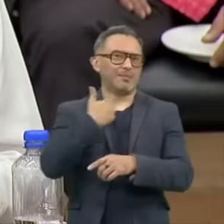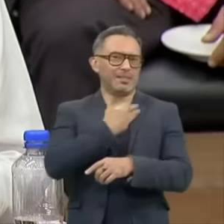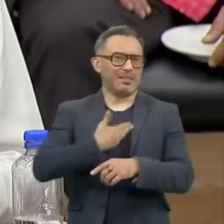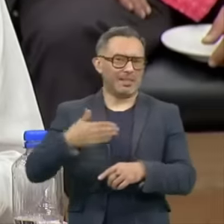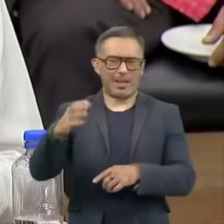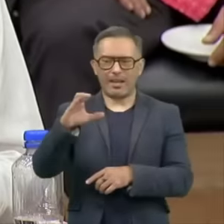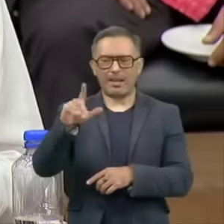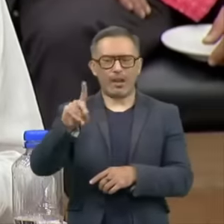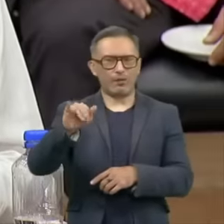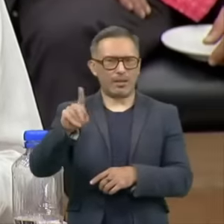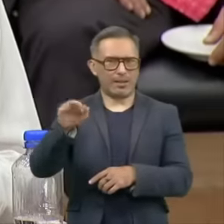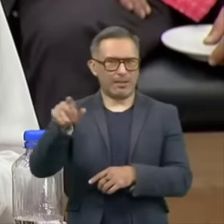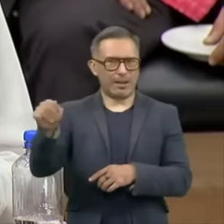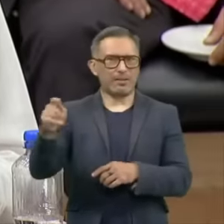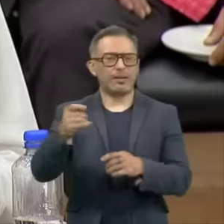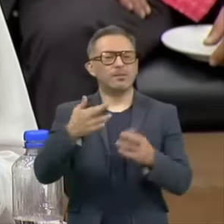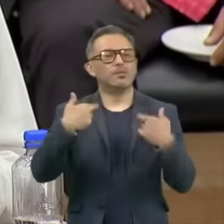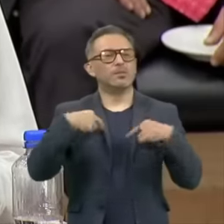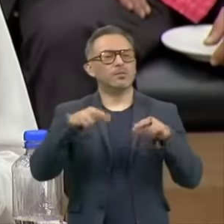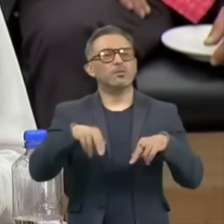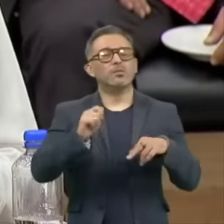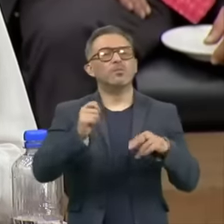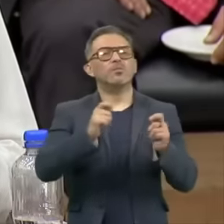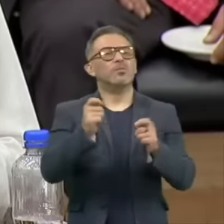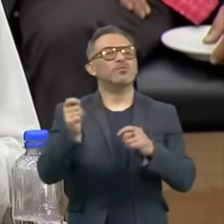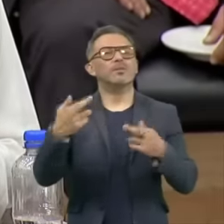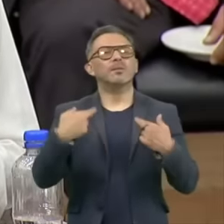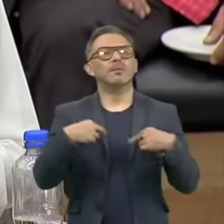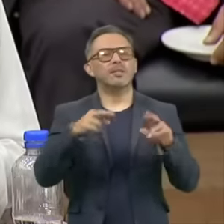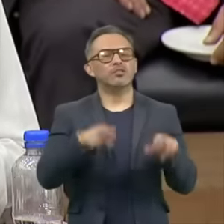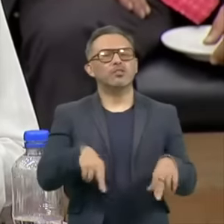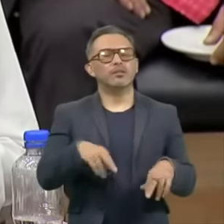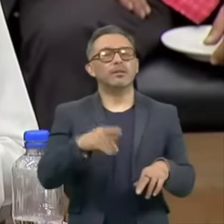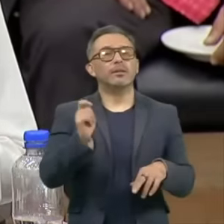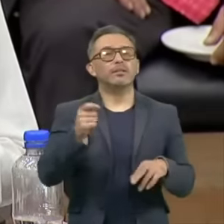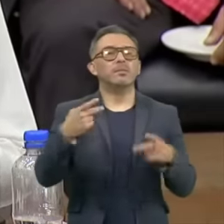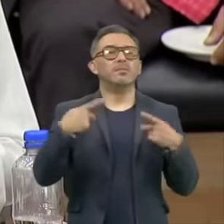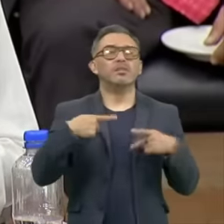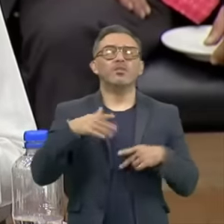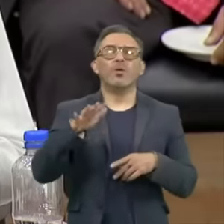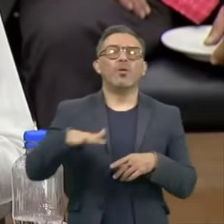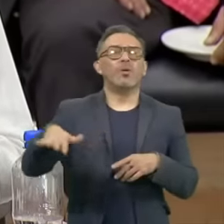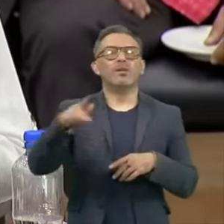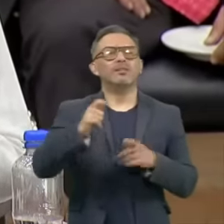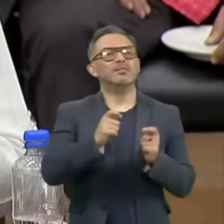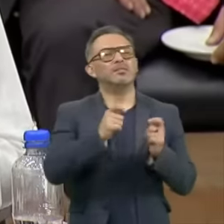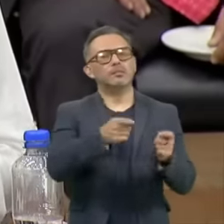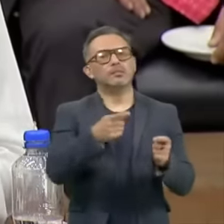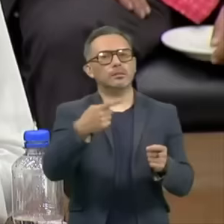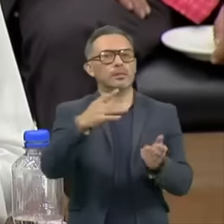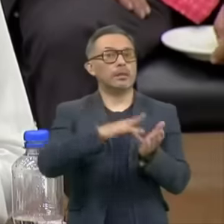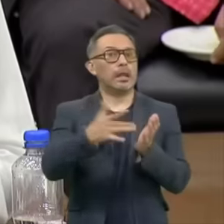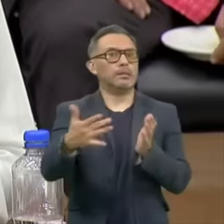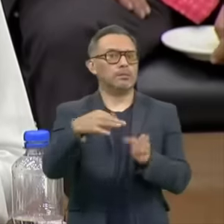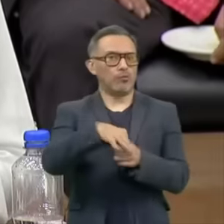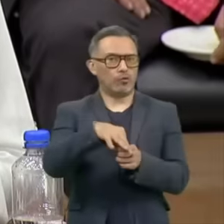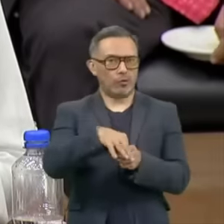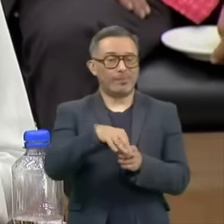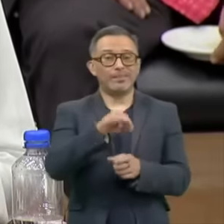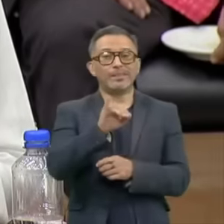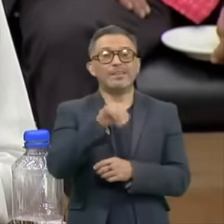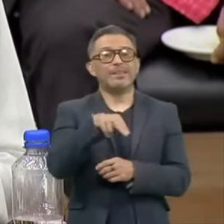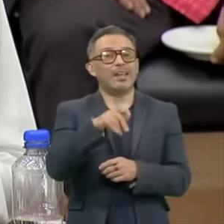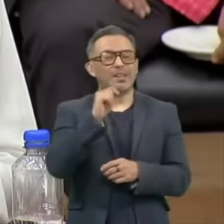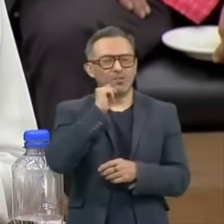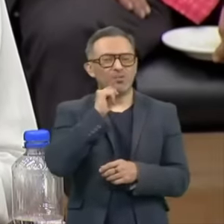representación proporcional es la distribución de los puestos de representación que la ciudadanía le ha concedido mediante su voto. El INE, a pesar de todas